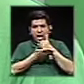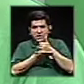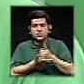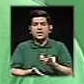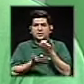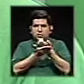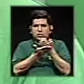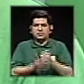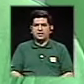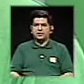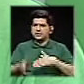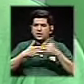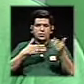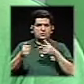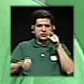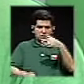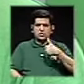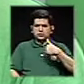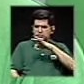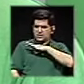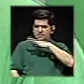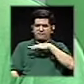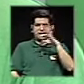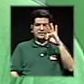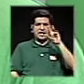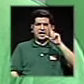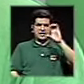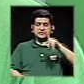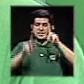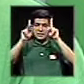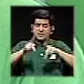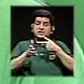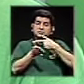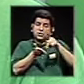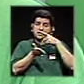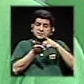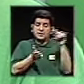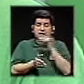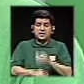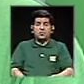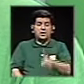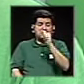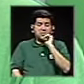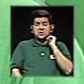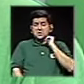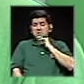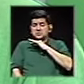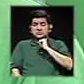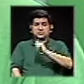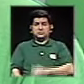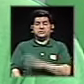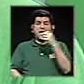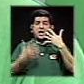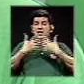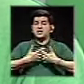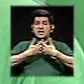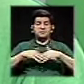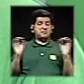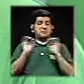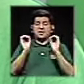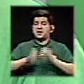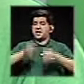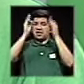beneficios que que lograron con el tlc la gente termina pagando eh por el agua contaminada y las empresas no han sido